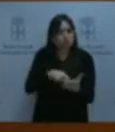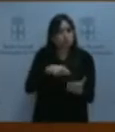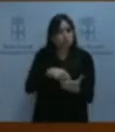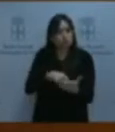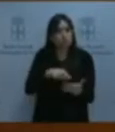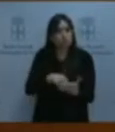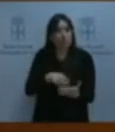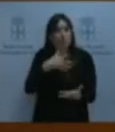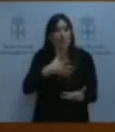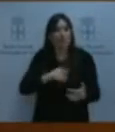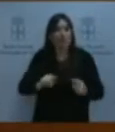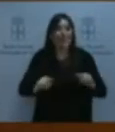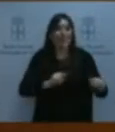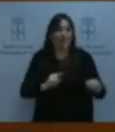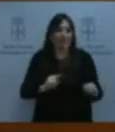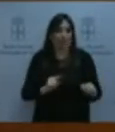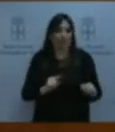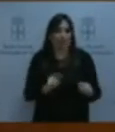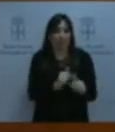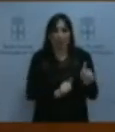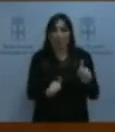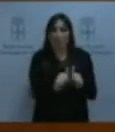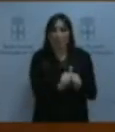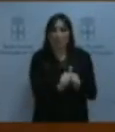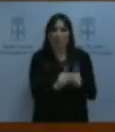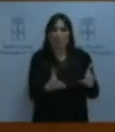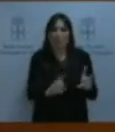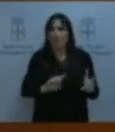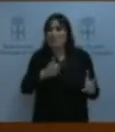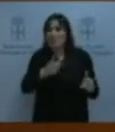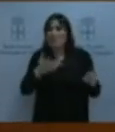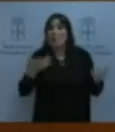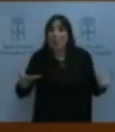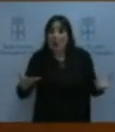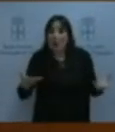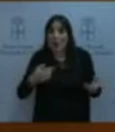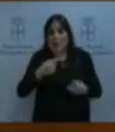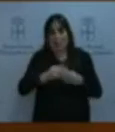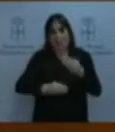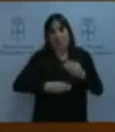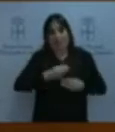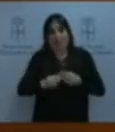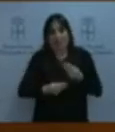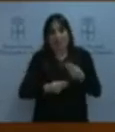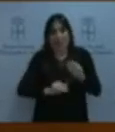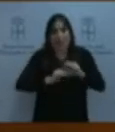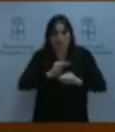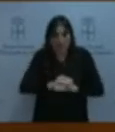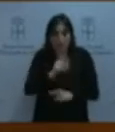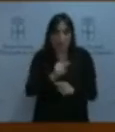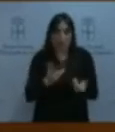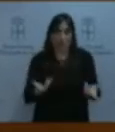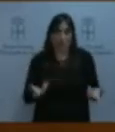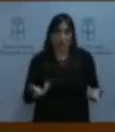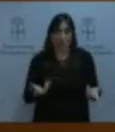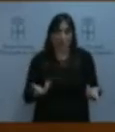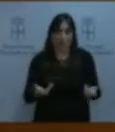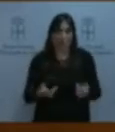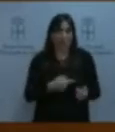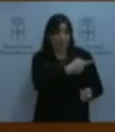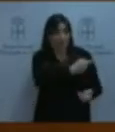urgentes, marcar las prioridades y ejecutar ese presupuesto. Bienvenida sea el traer a la Cámara cuanto antes porque se